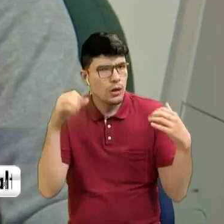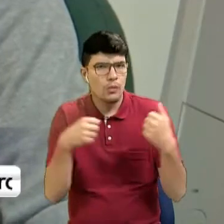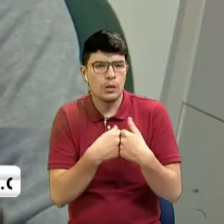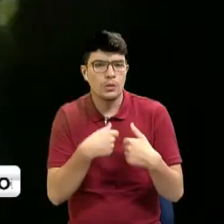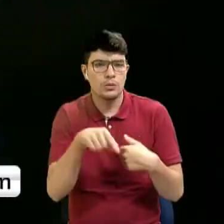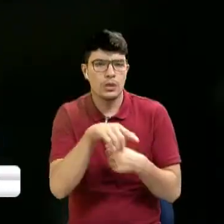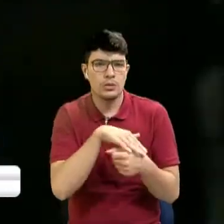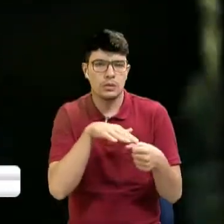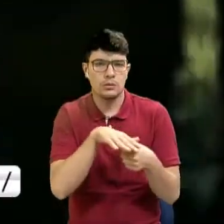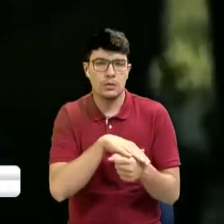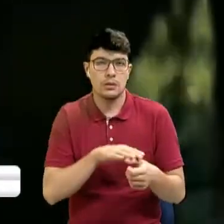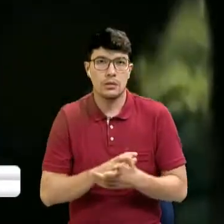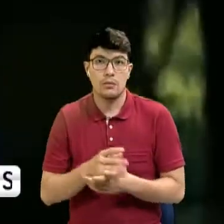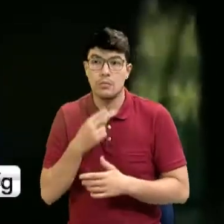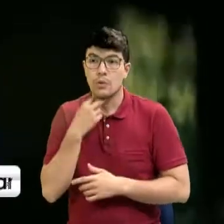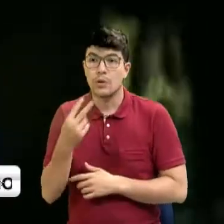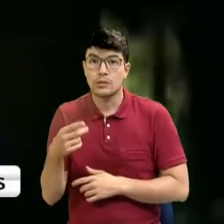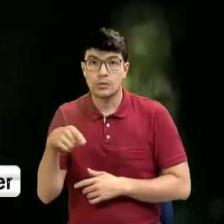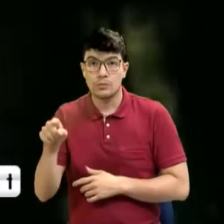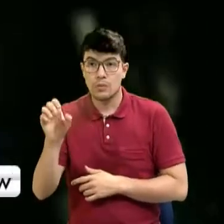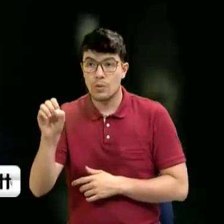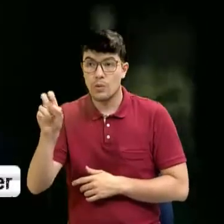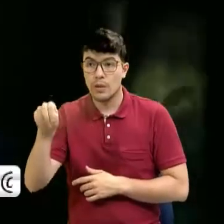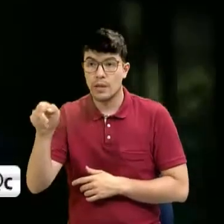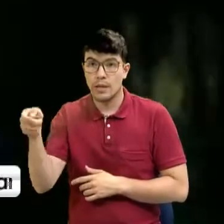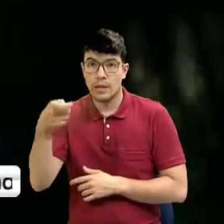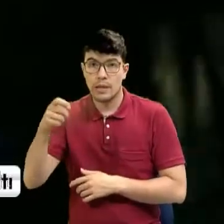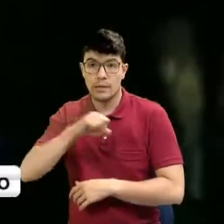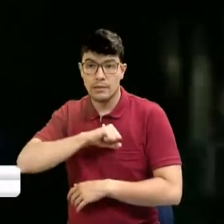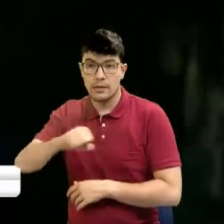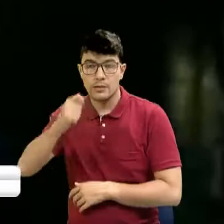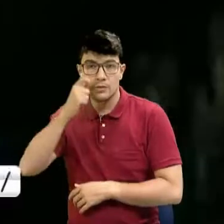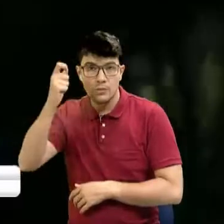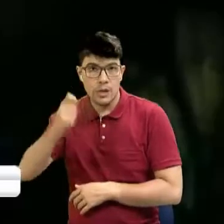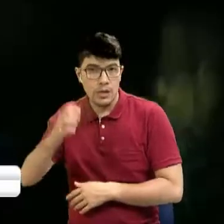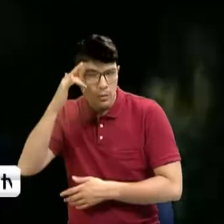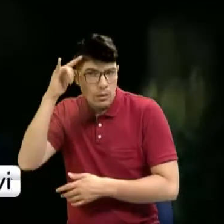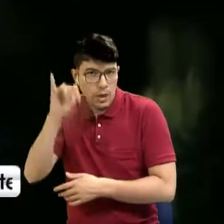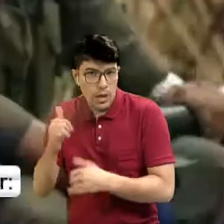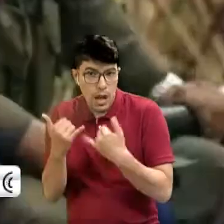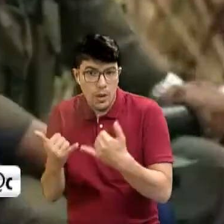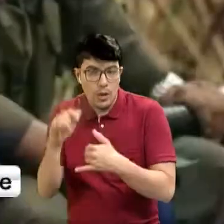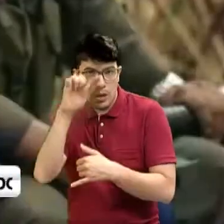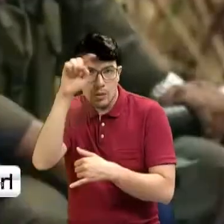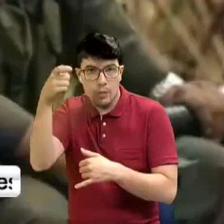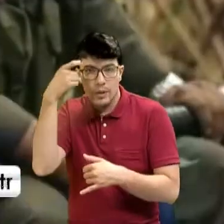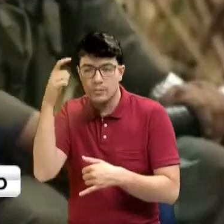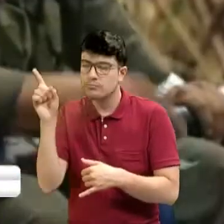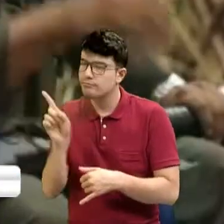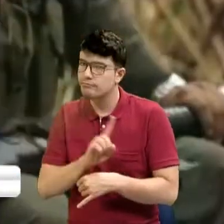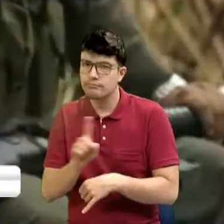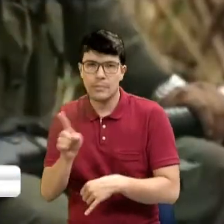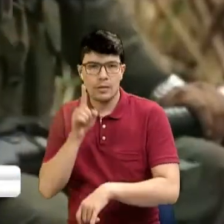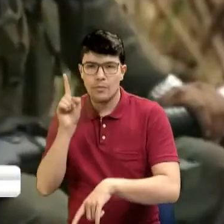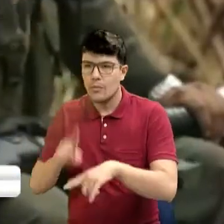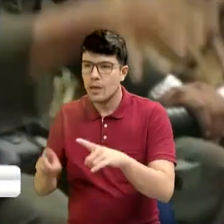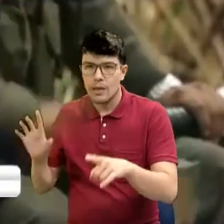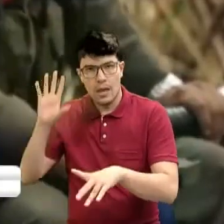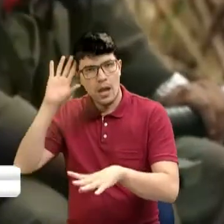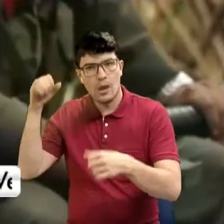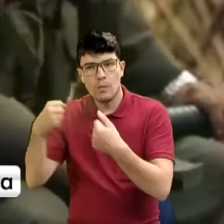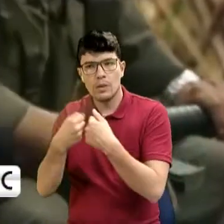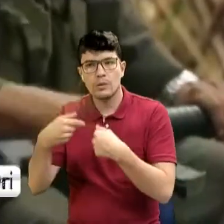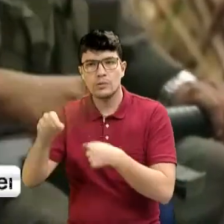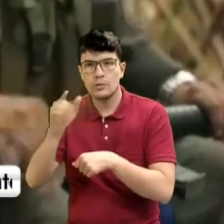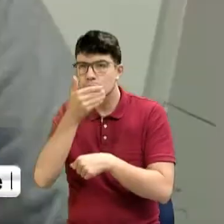particular voceros de ong de derechos humanos consideran que en este gobierno no se logrará definitivamente un acuerdo con esta